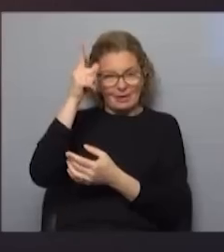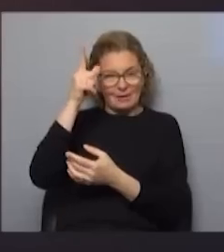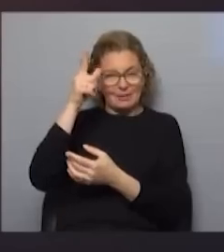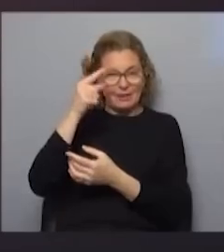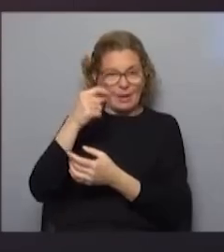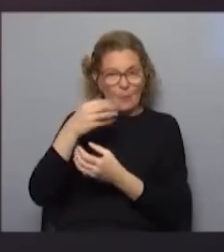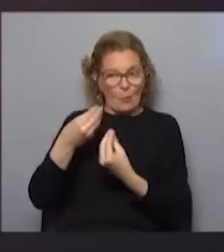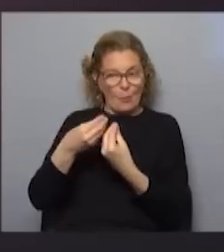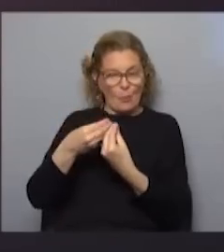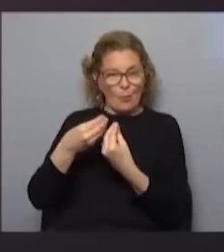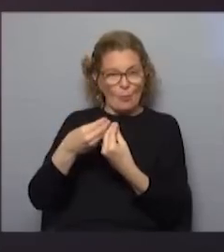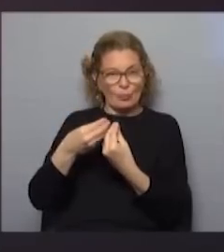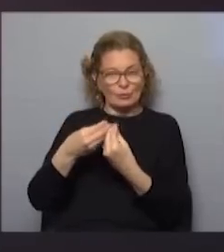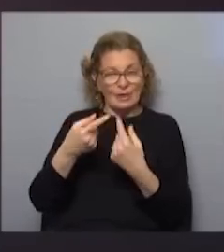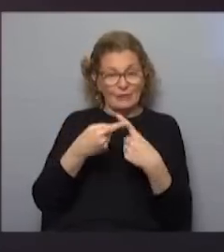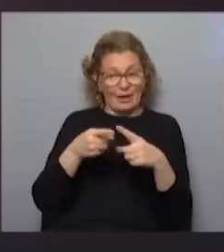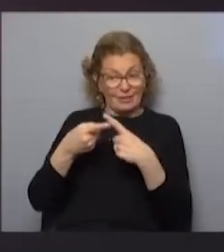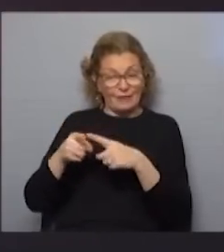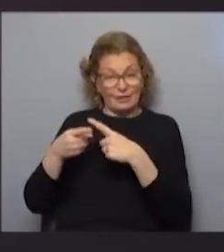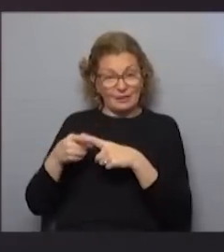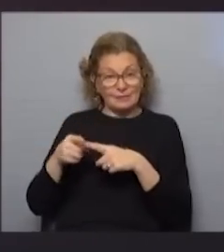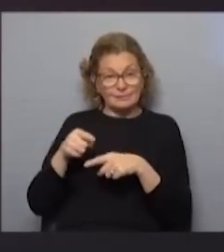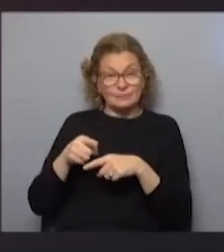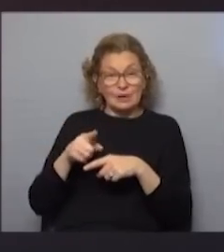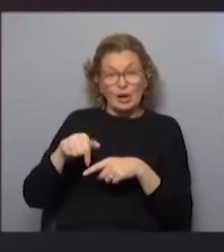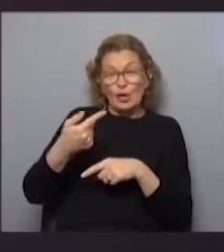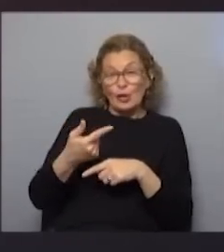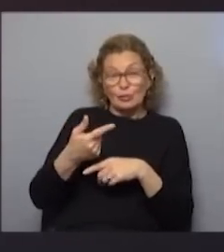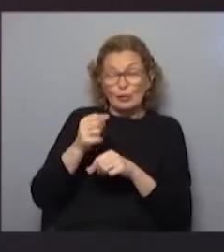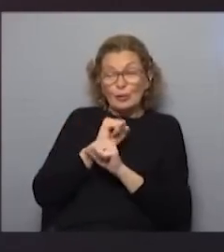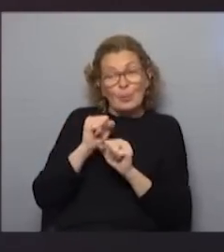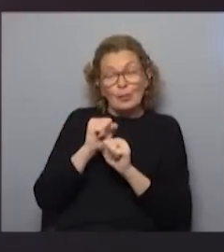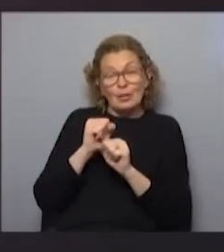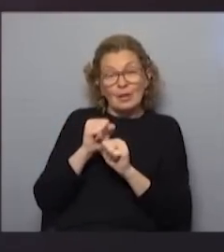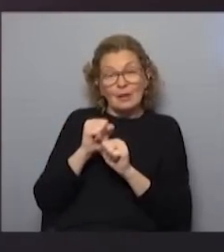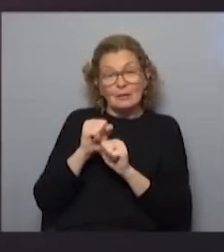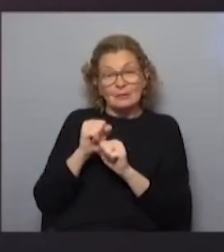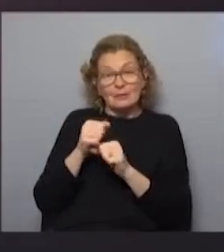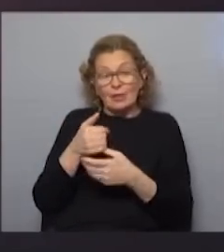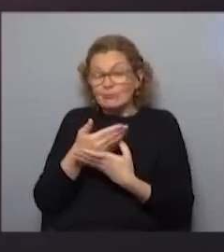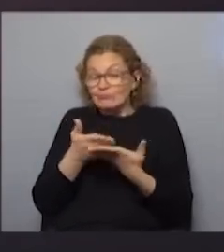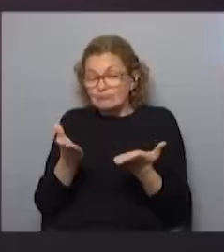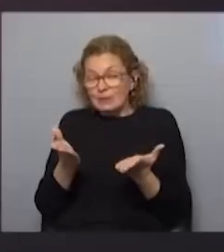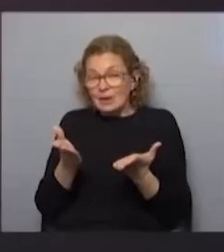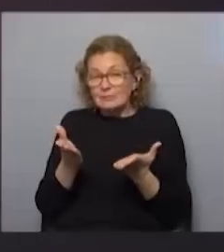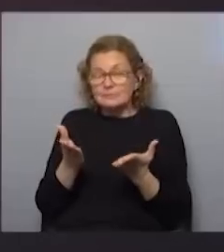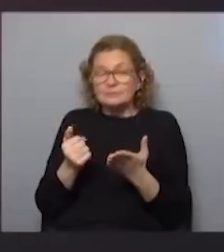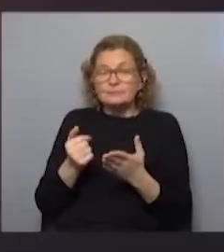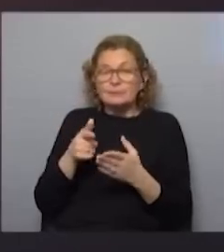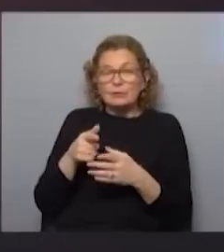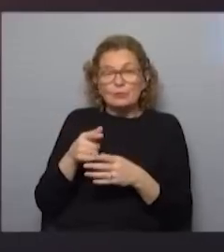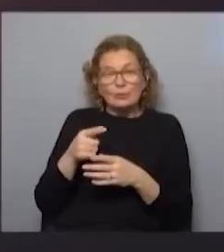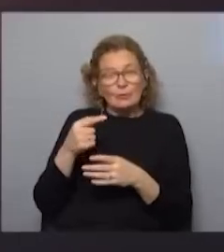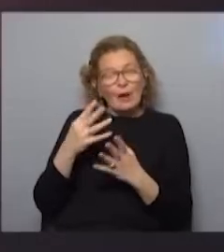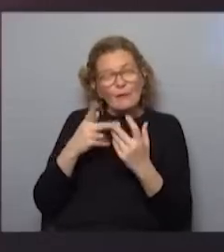numerosas sí y actividades de este tenor que de repente no tras latitudes no se podían no se podían dar o no se podían habilitar Yo